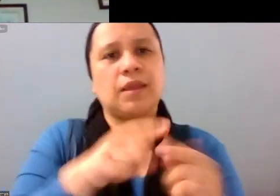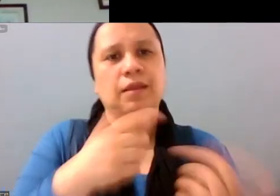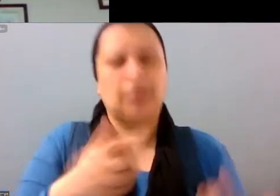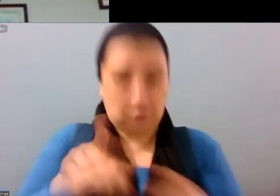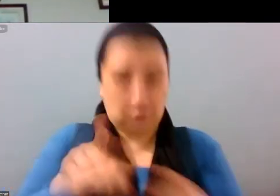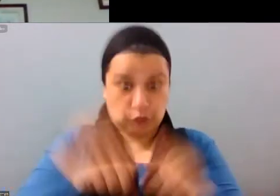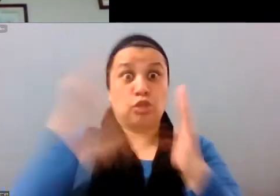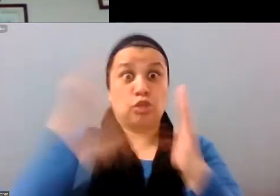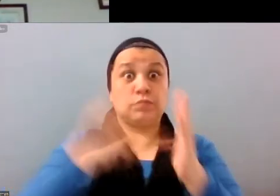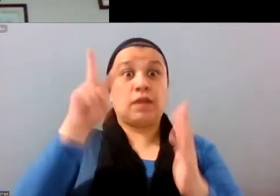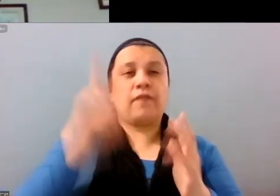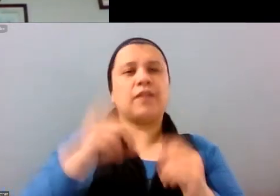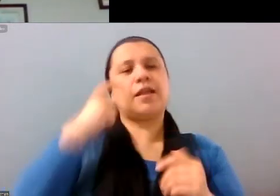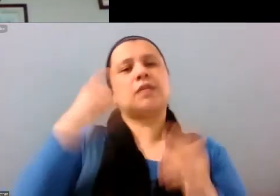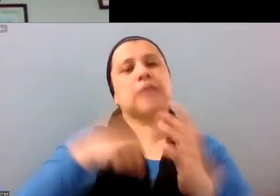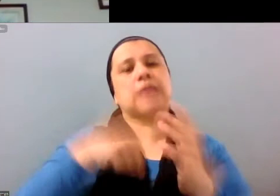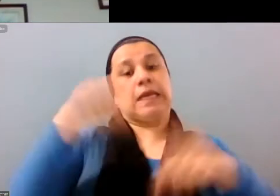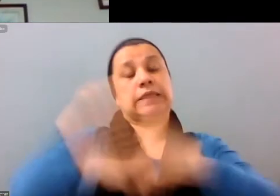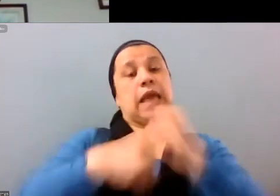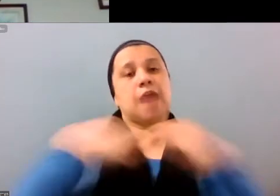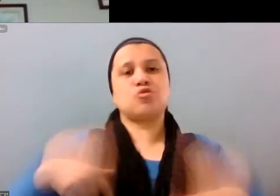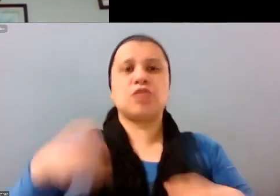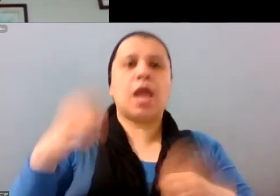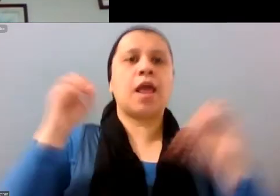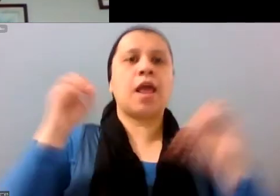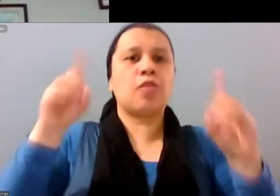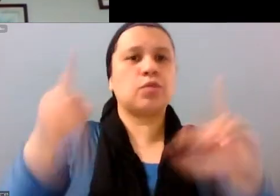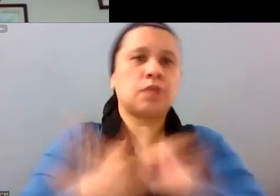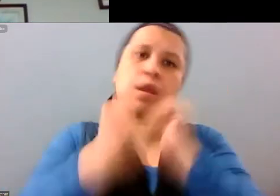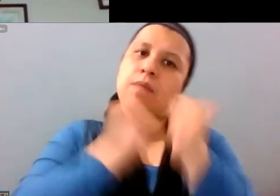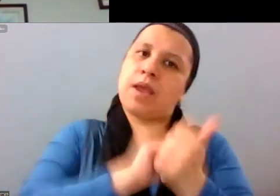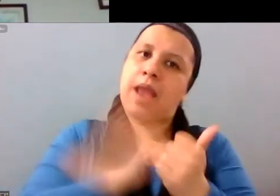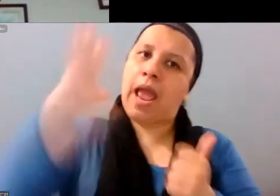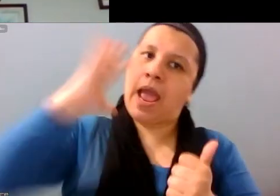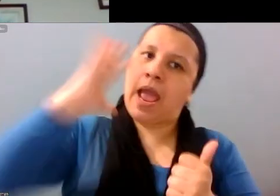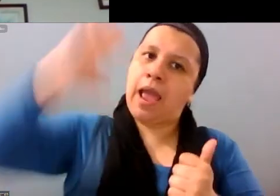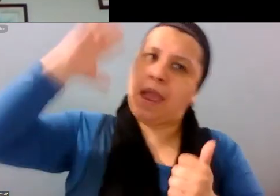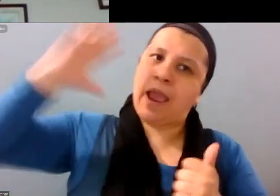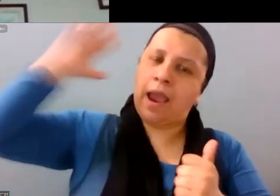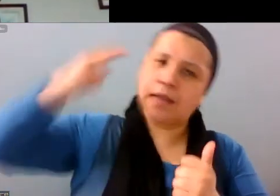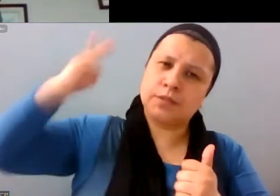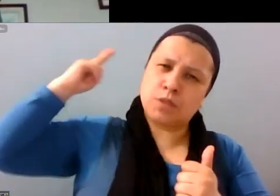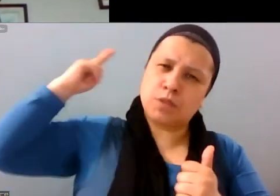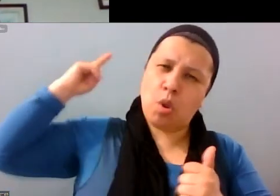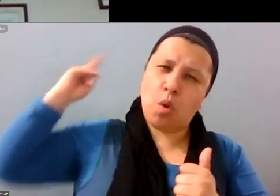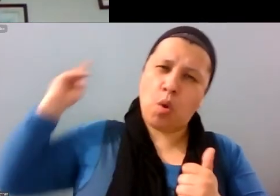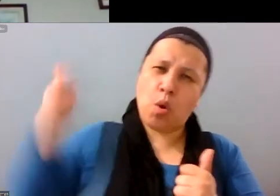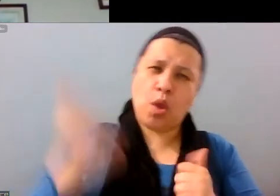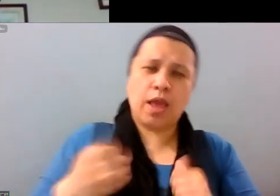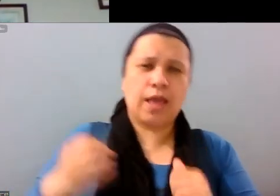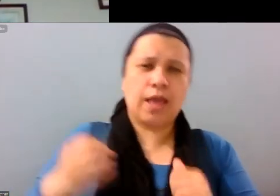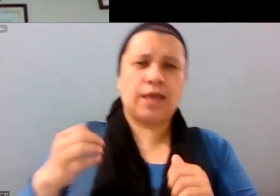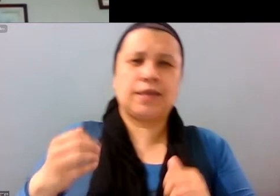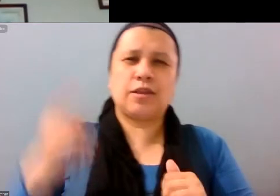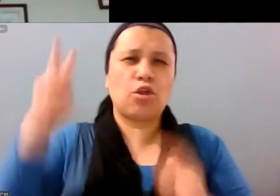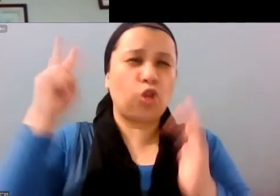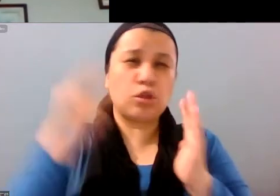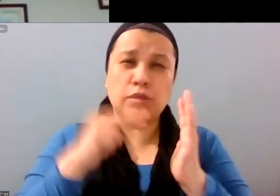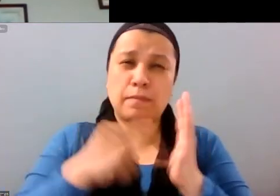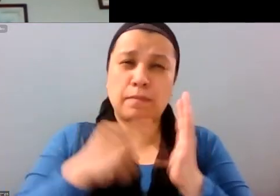señal de que la educación cambió en relación con la que conocíamos a lo largo de la historia pero no cambió para el 2020 sino que tiene que